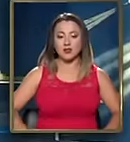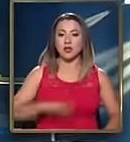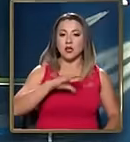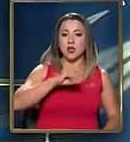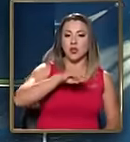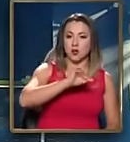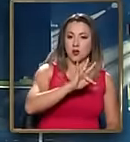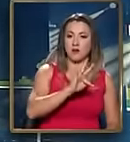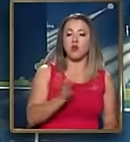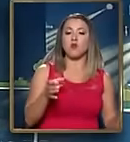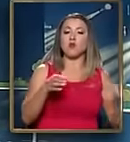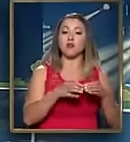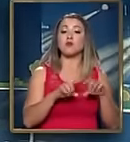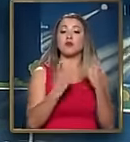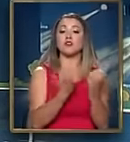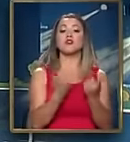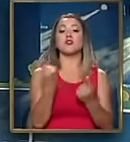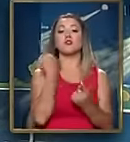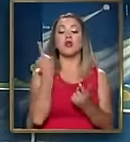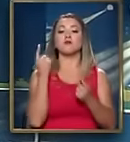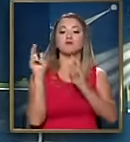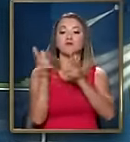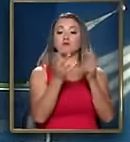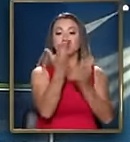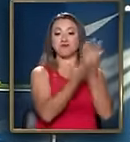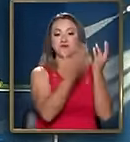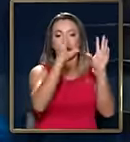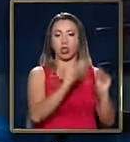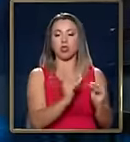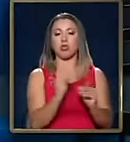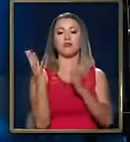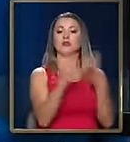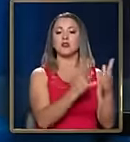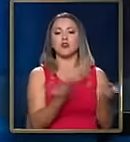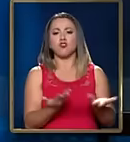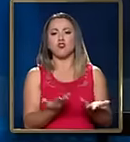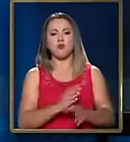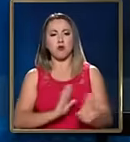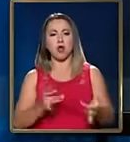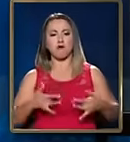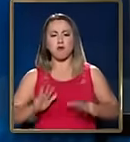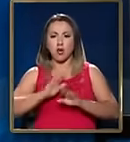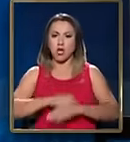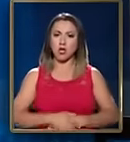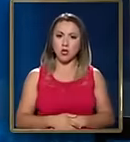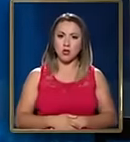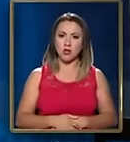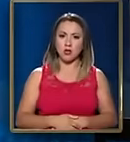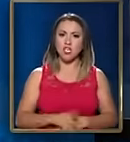CONAF, Corporación Nacional Forestal. CONAF, ¿cómo? ¿Nadie fue?